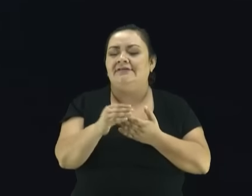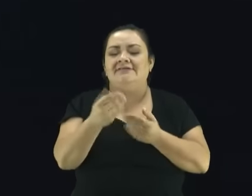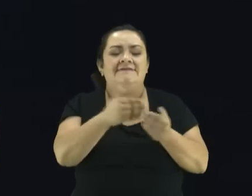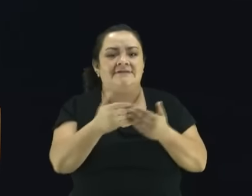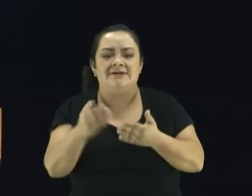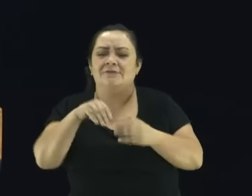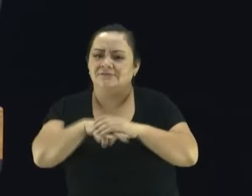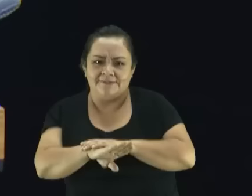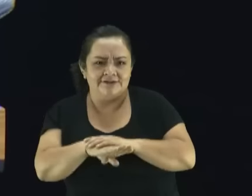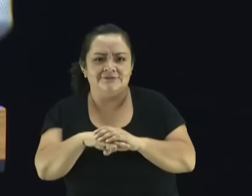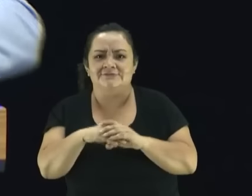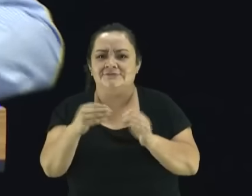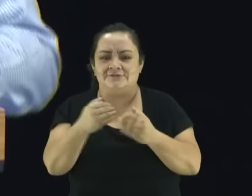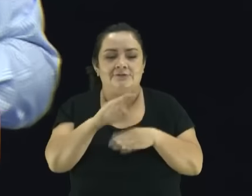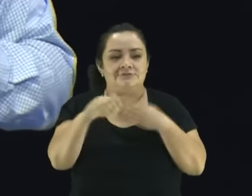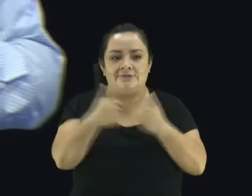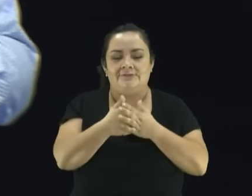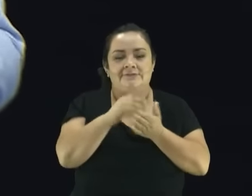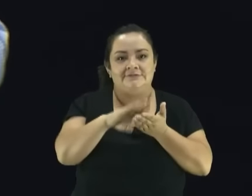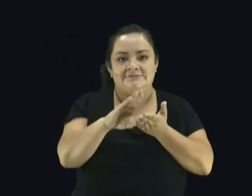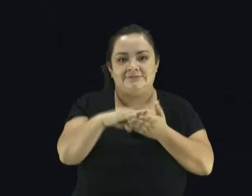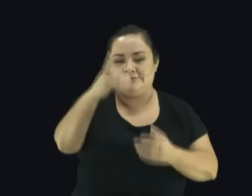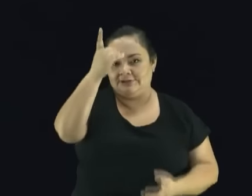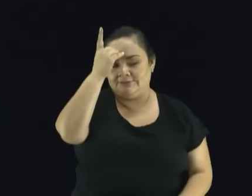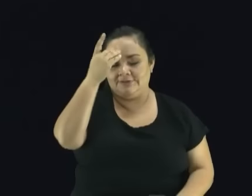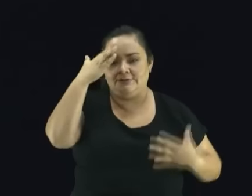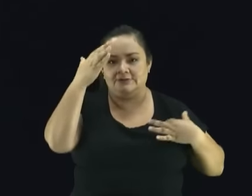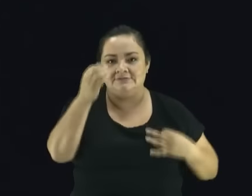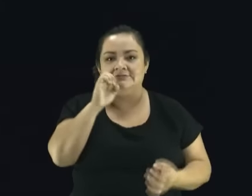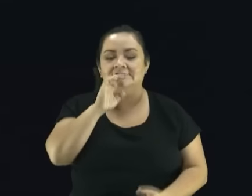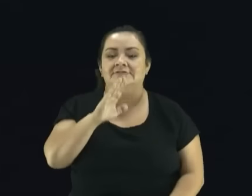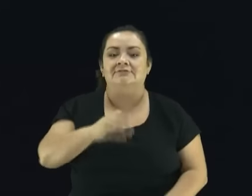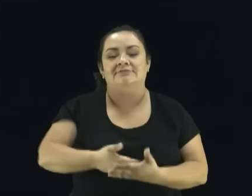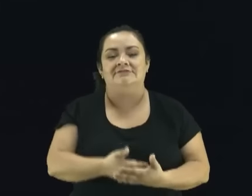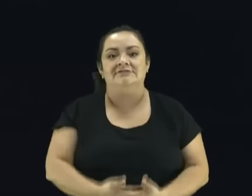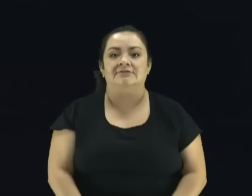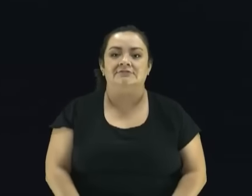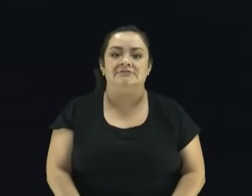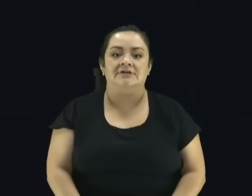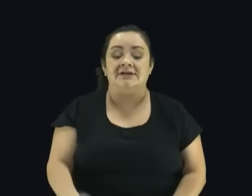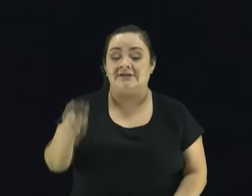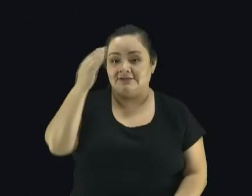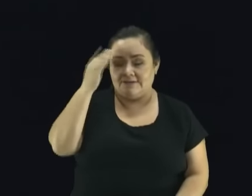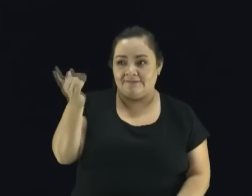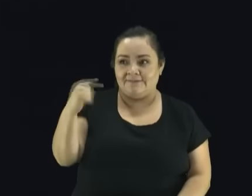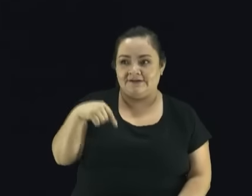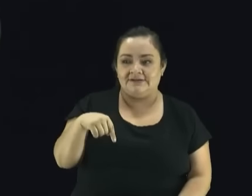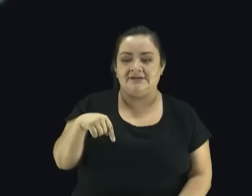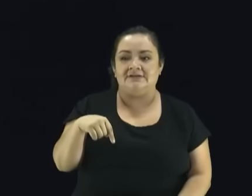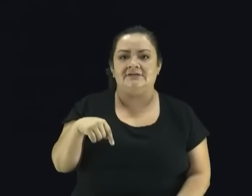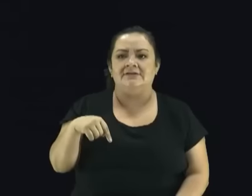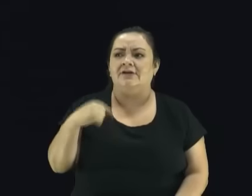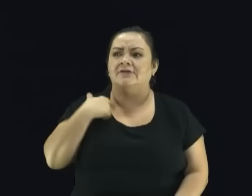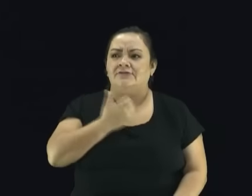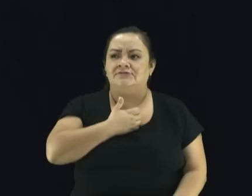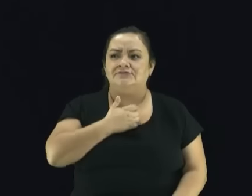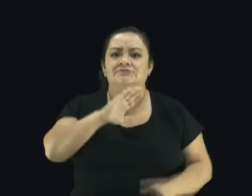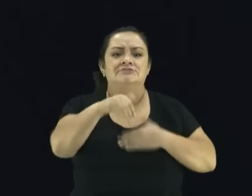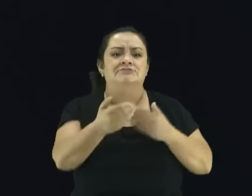que mándelo al dentista siempre para todo el mundo pues el domingo tomé una decisión y le dije uno de mis hijos se lo conté el miércoles sabes qué veniste para el centro comercial Por qué me dijo porque están